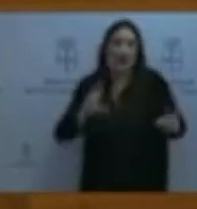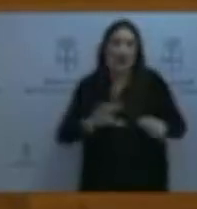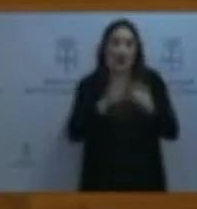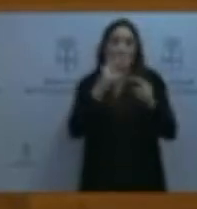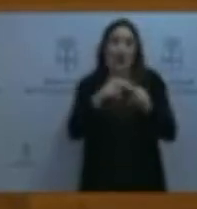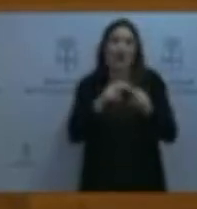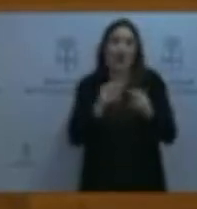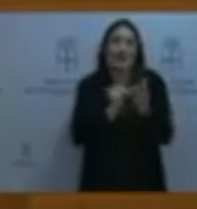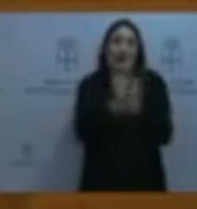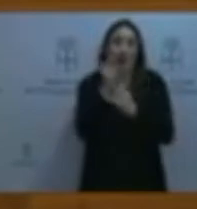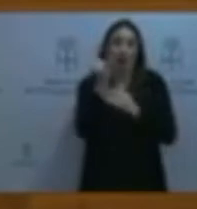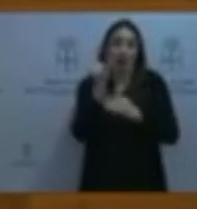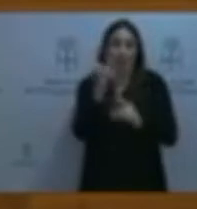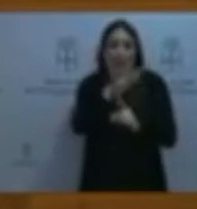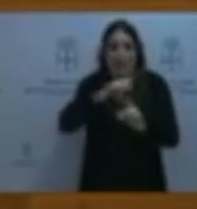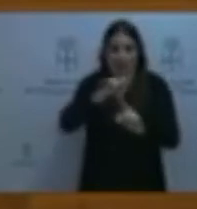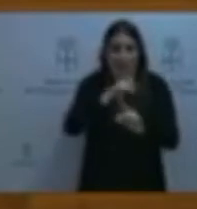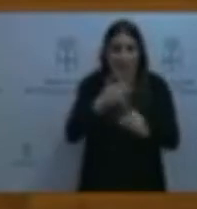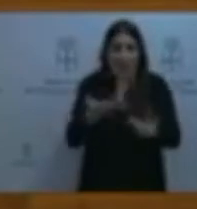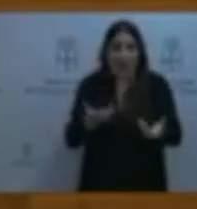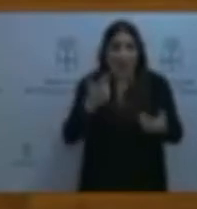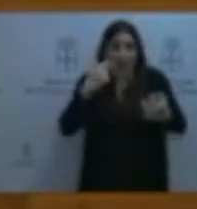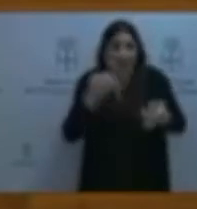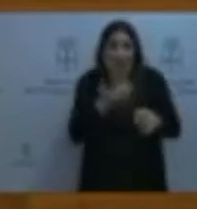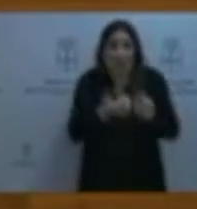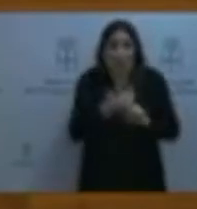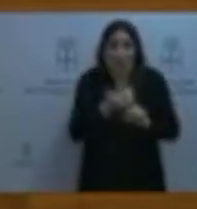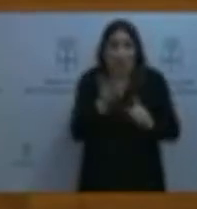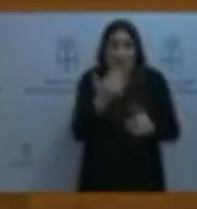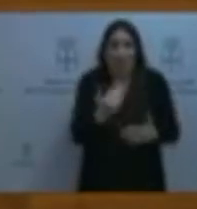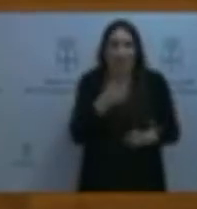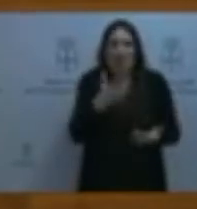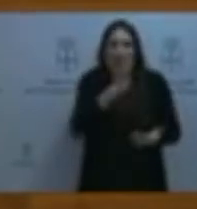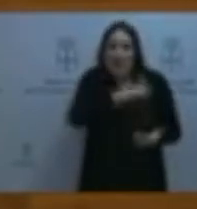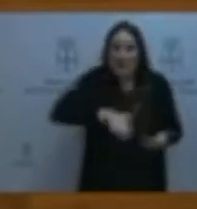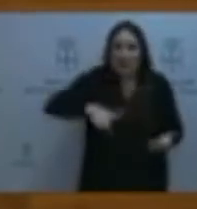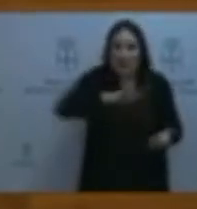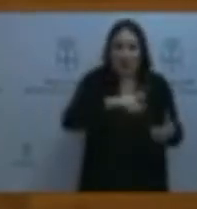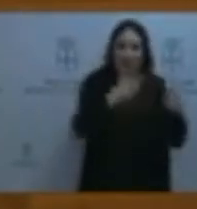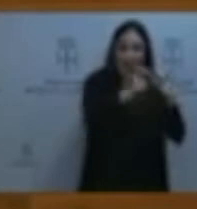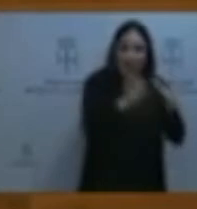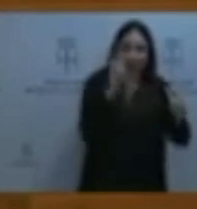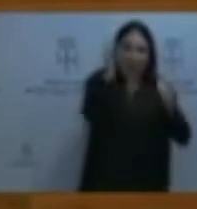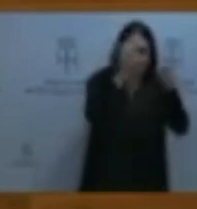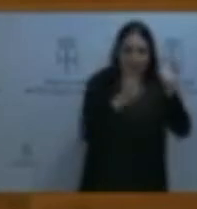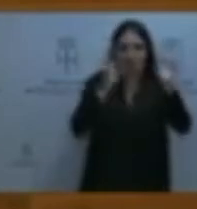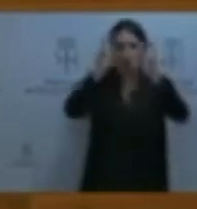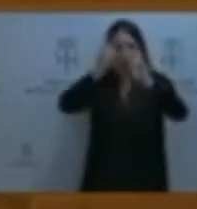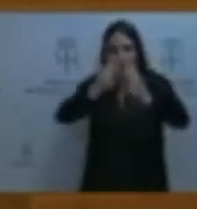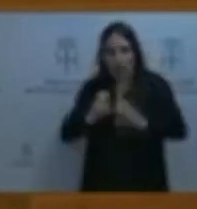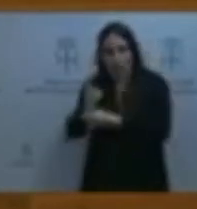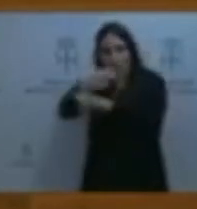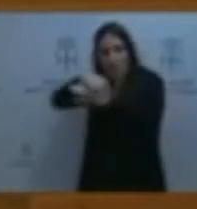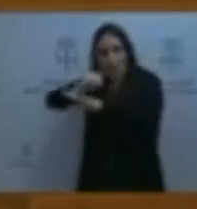agroambiental, que no permiten realmente espacios de diálogo entre sectores ganaderos, el de investigación, el de